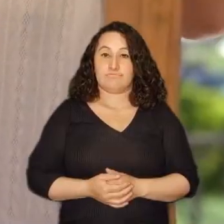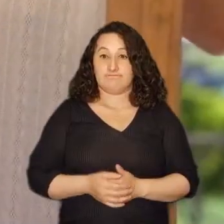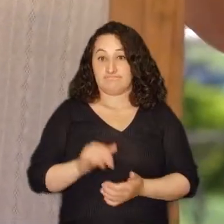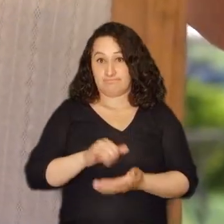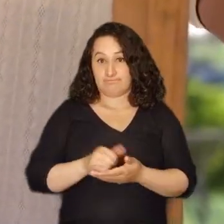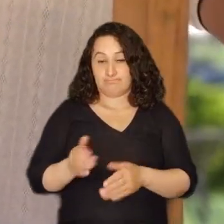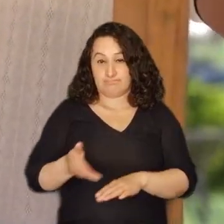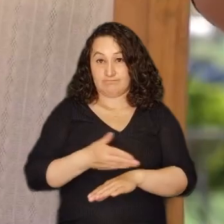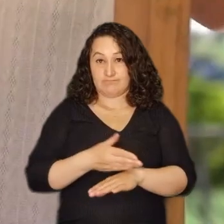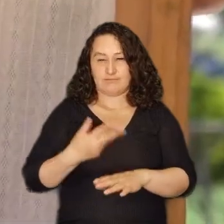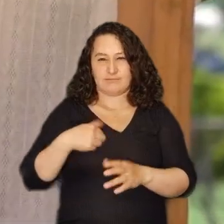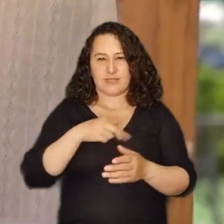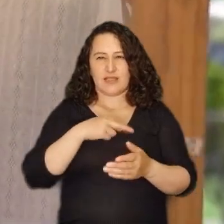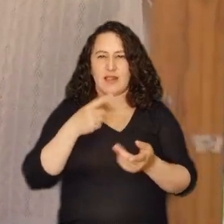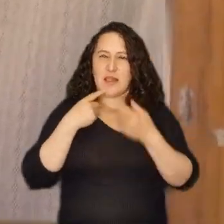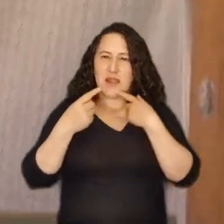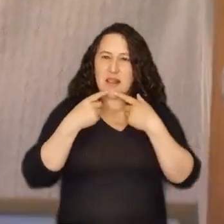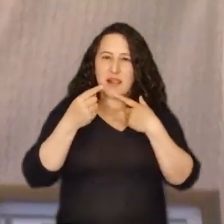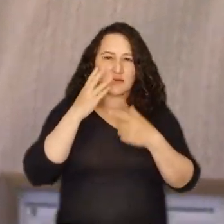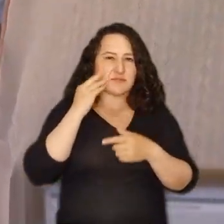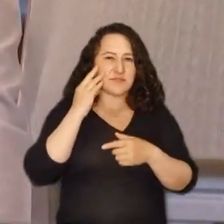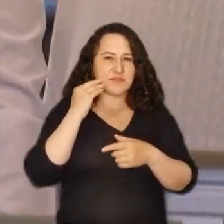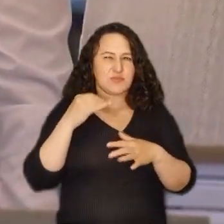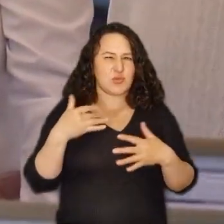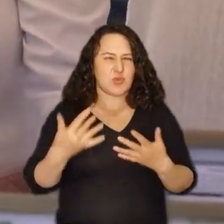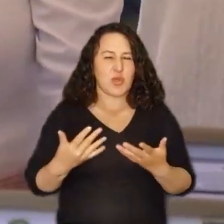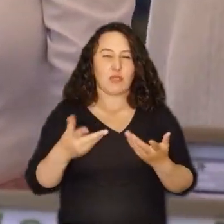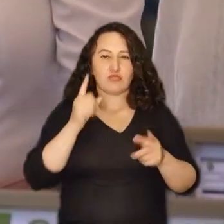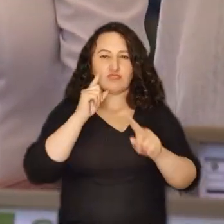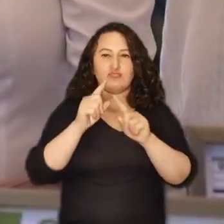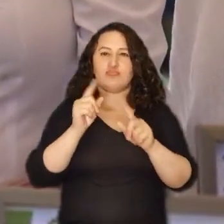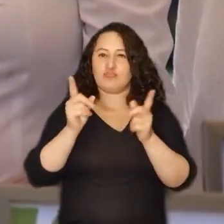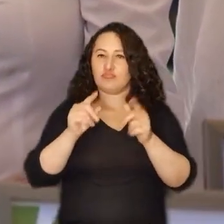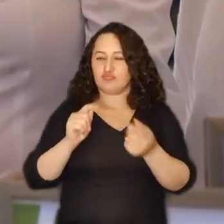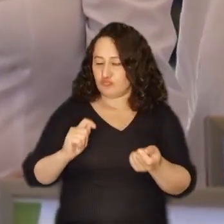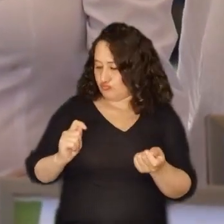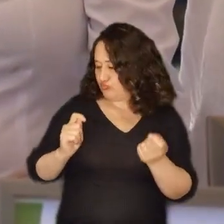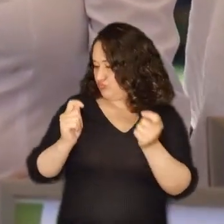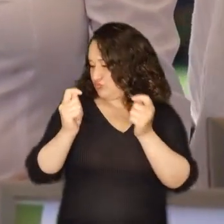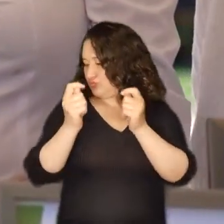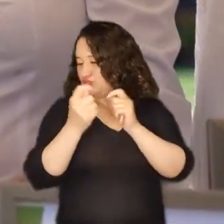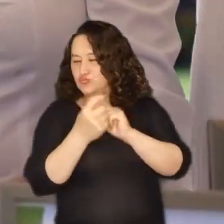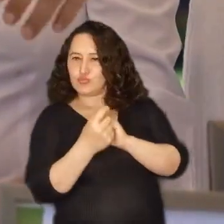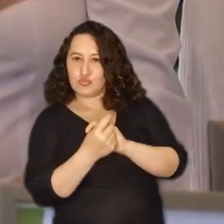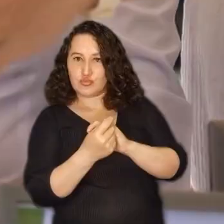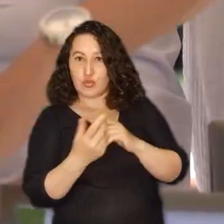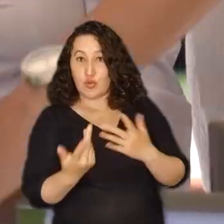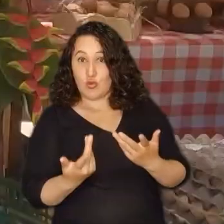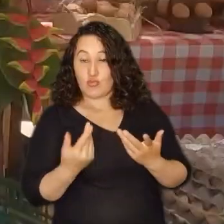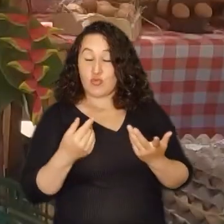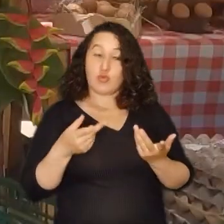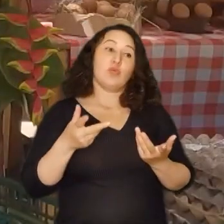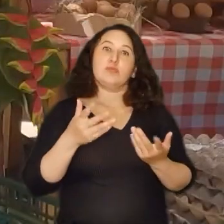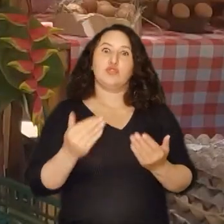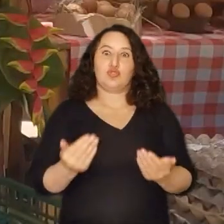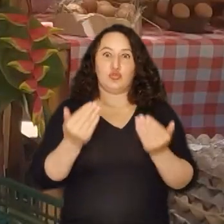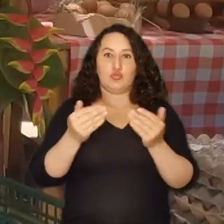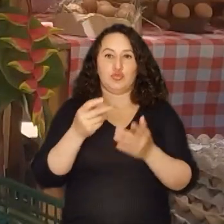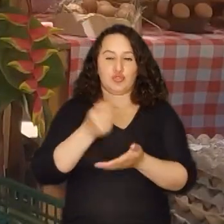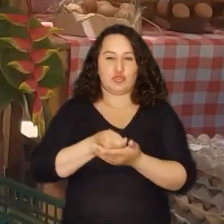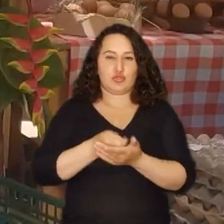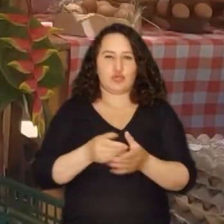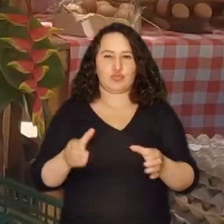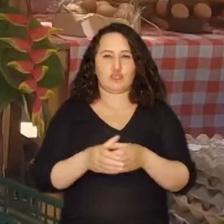¿Qué era lo que habíamos hablado un poco antes en la experiencia, que también se está buscando cómo transformar producto, porque además, pues, una buena parte